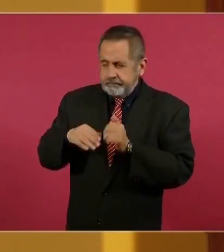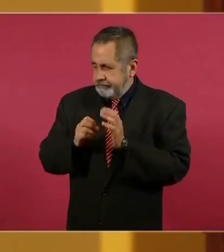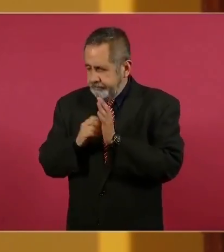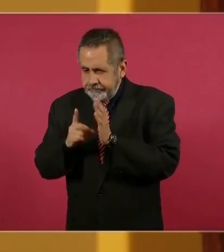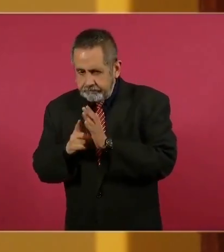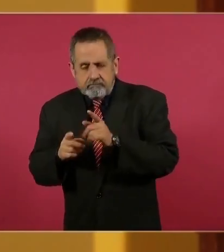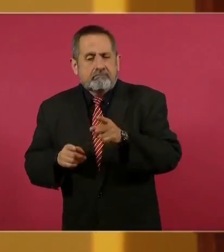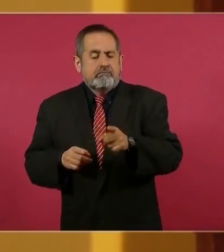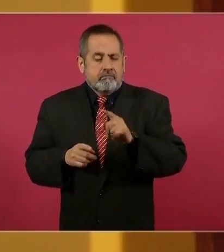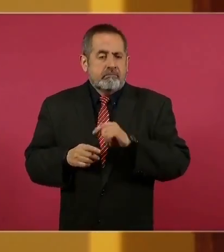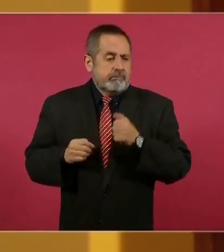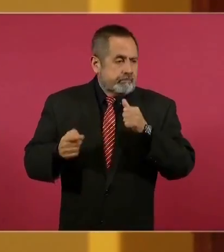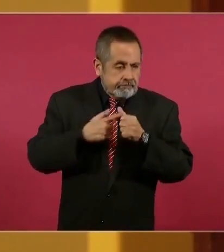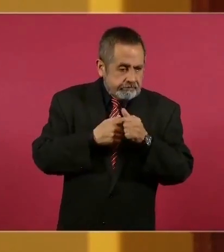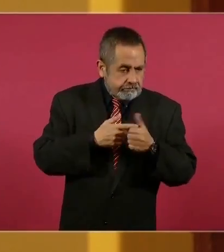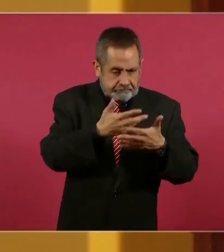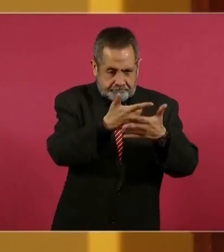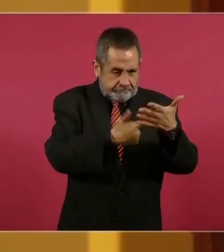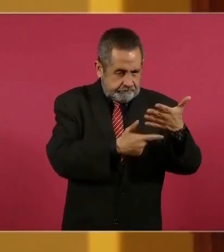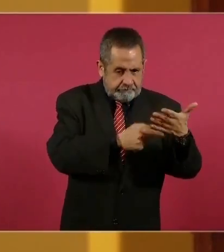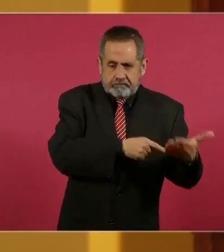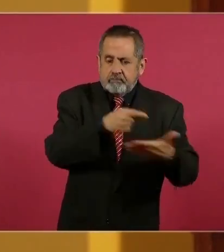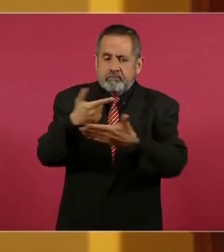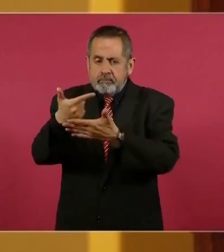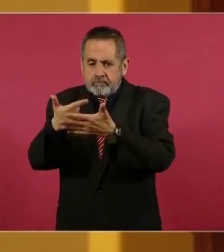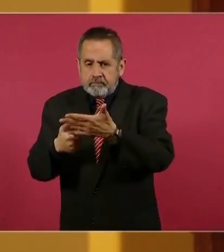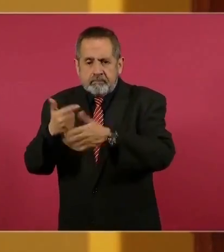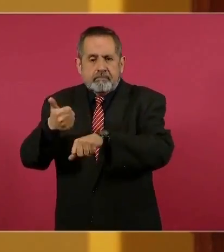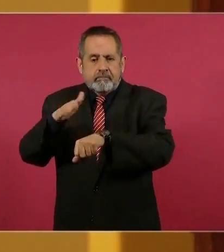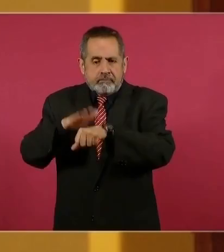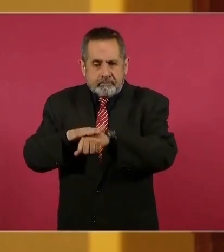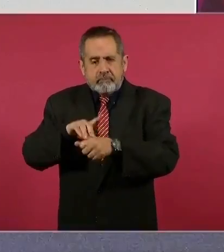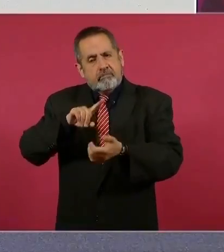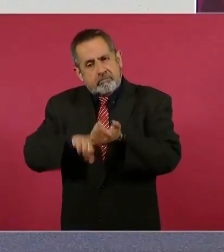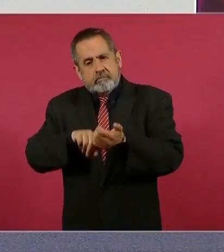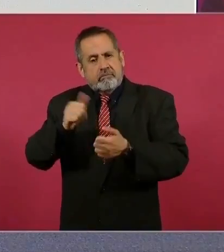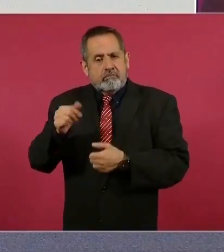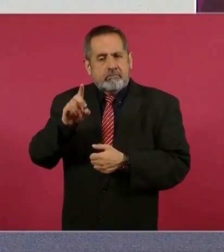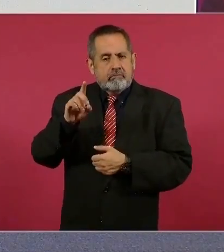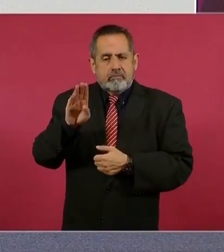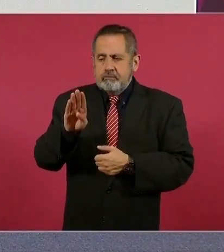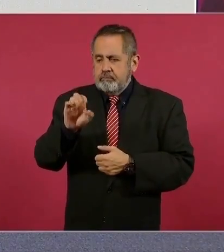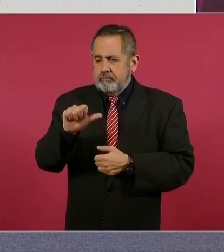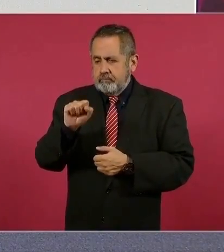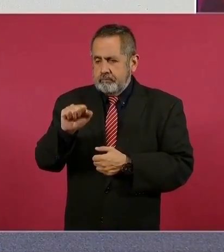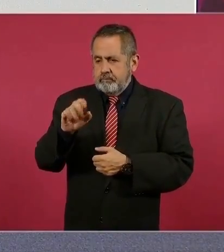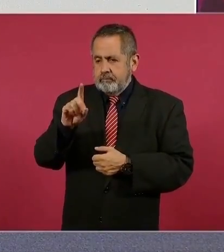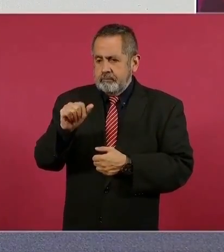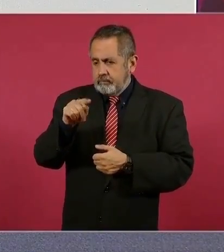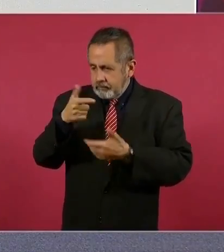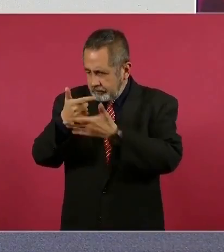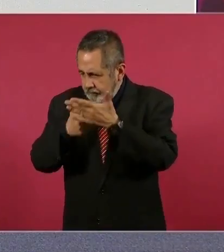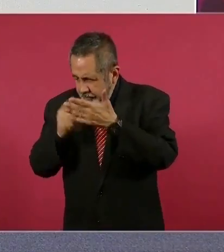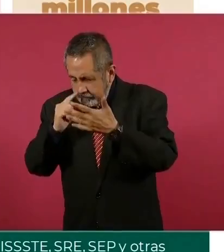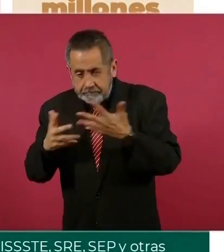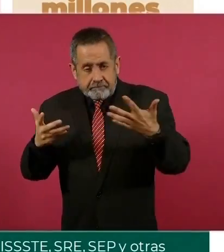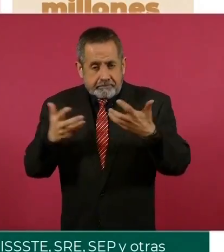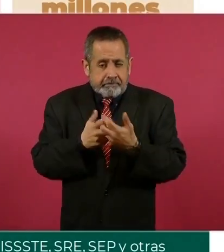era confrontar con registros administrativos, con bases de datos. Se confrontaron a más de